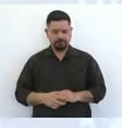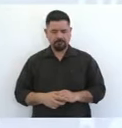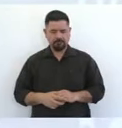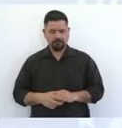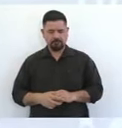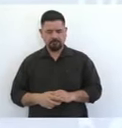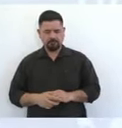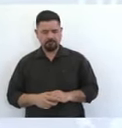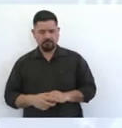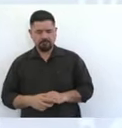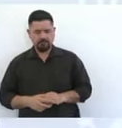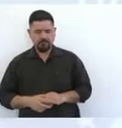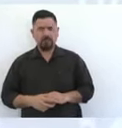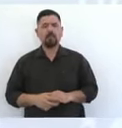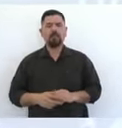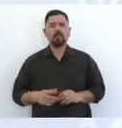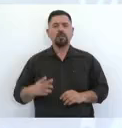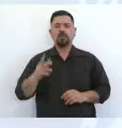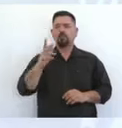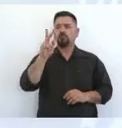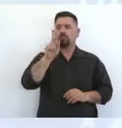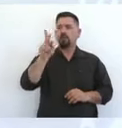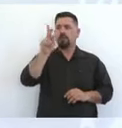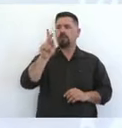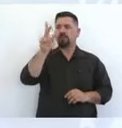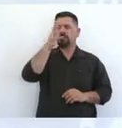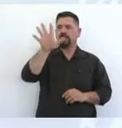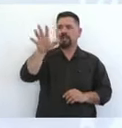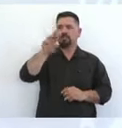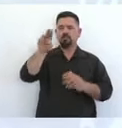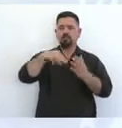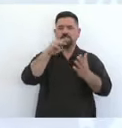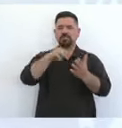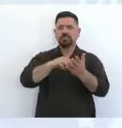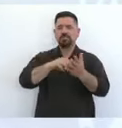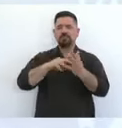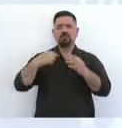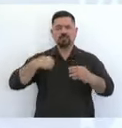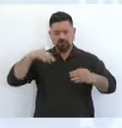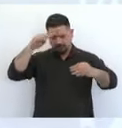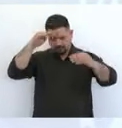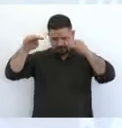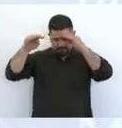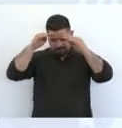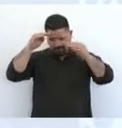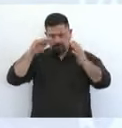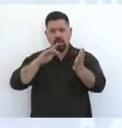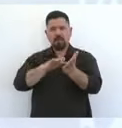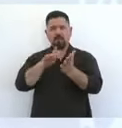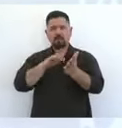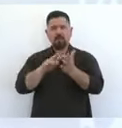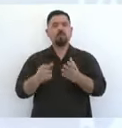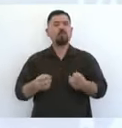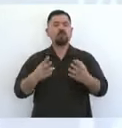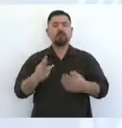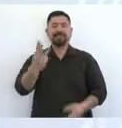los 10 municipios. Se está considerando apoyar a